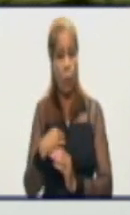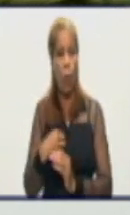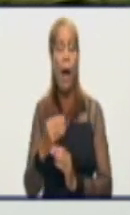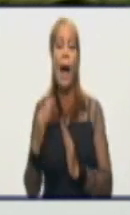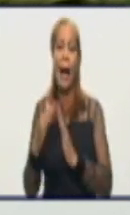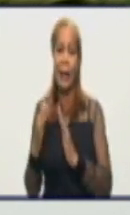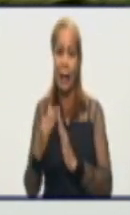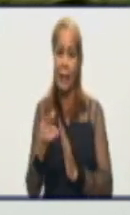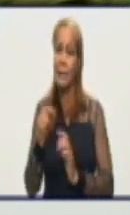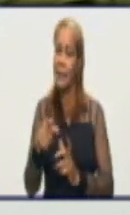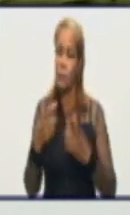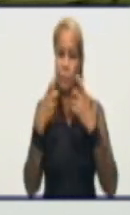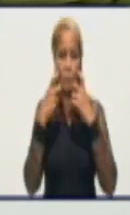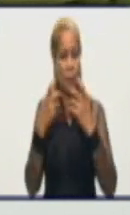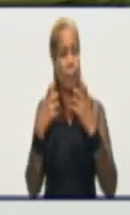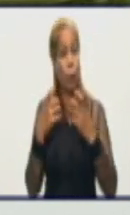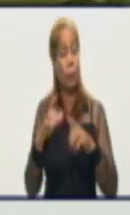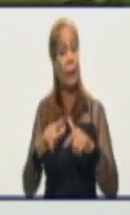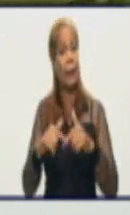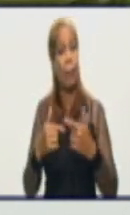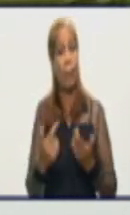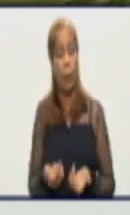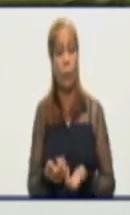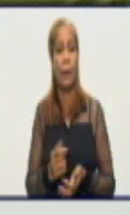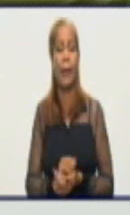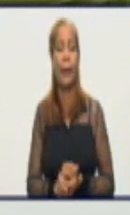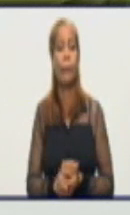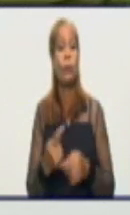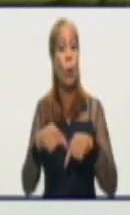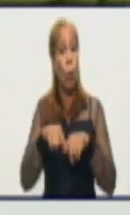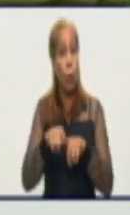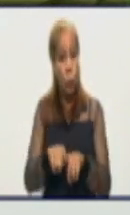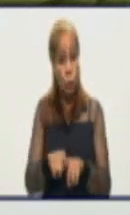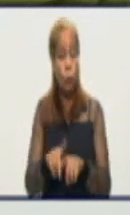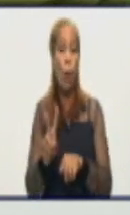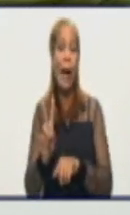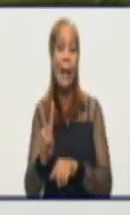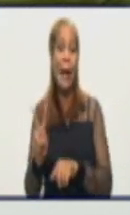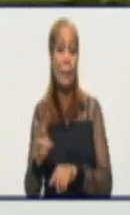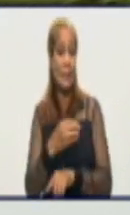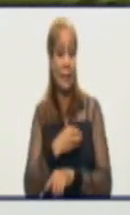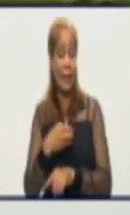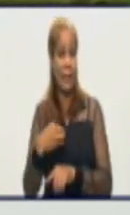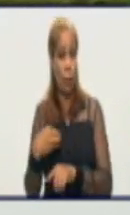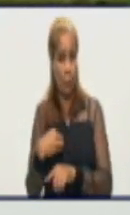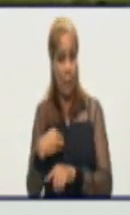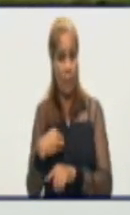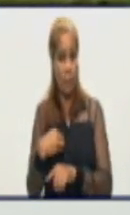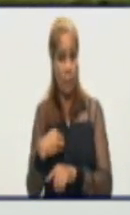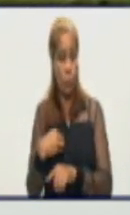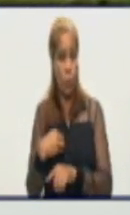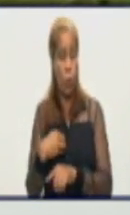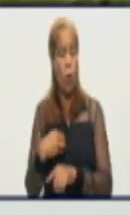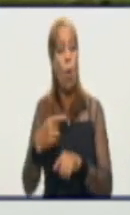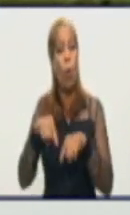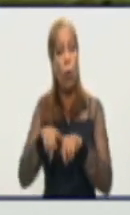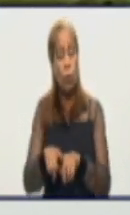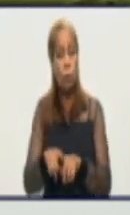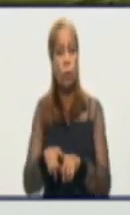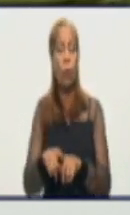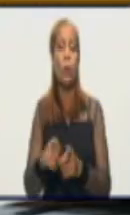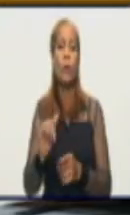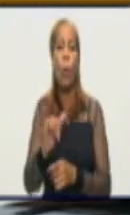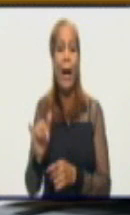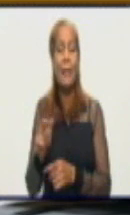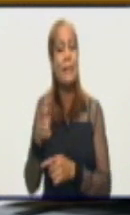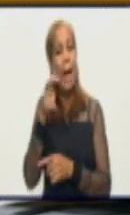elemento fundamental, que unido a la pesquisa comunitaria, con la pesquisa de los centros laborales, como se